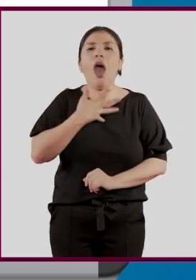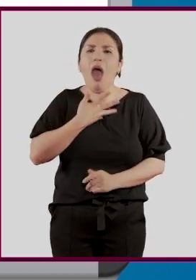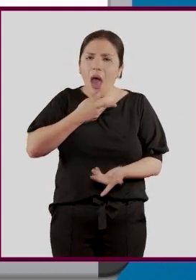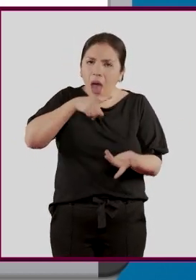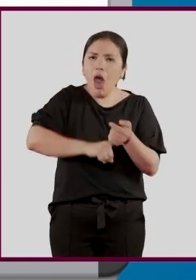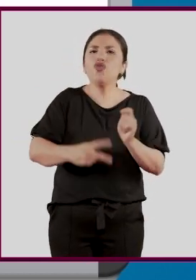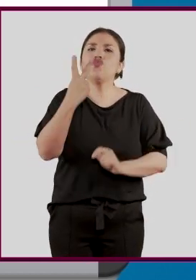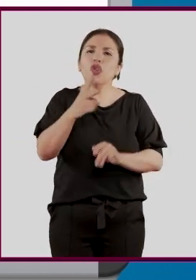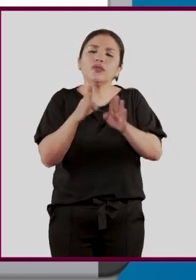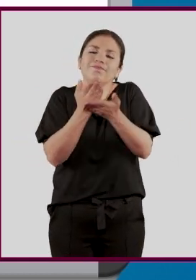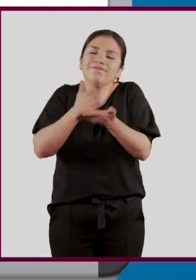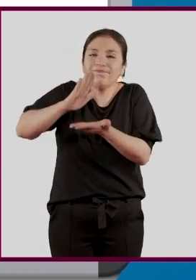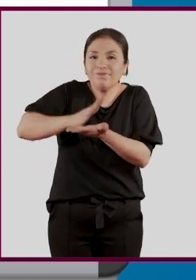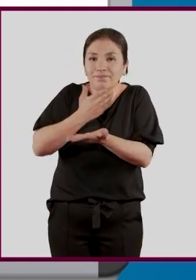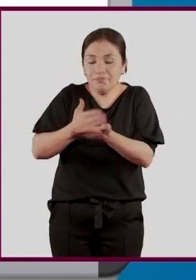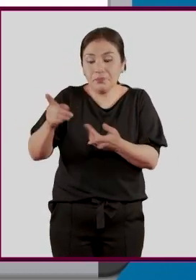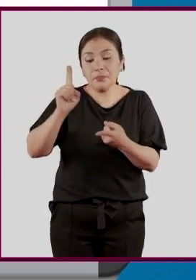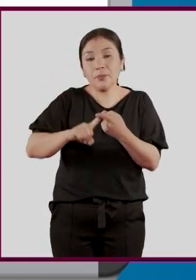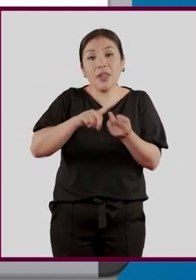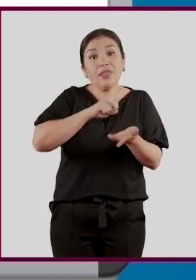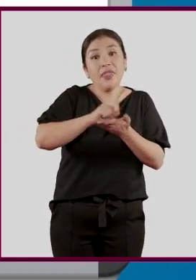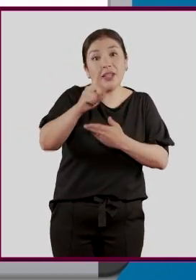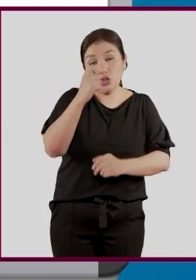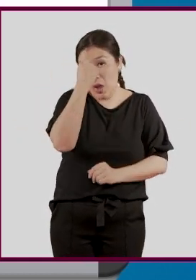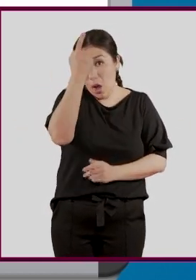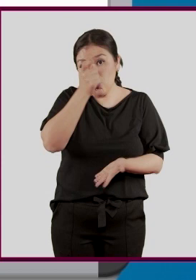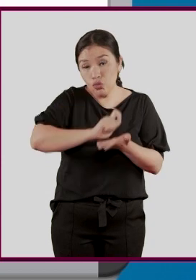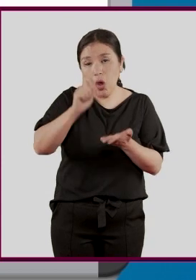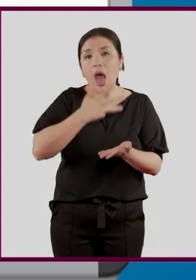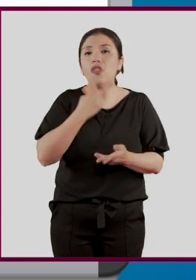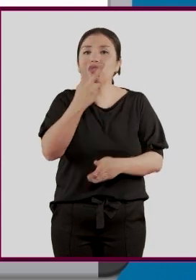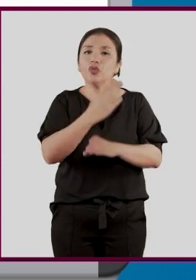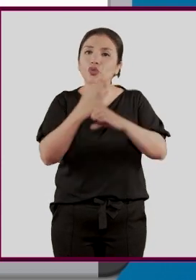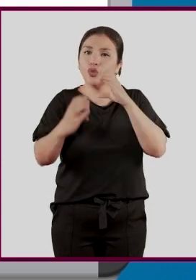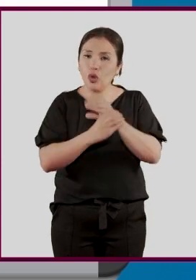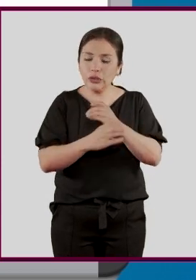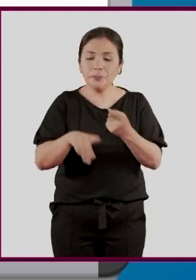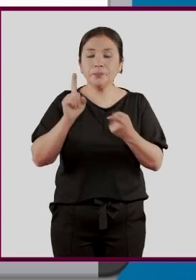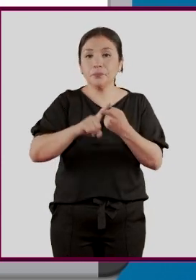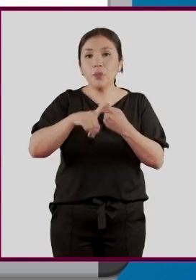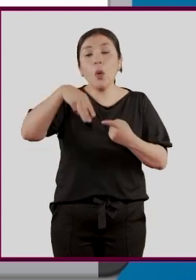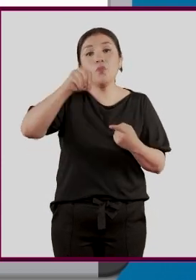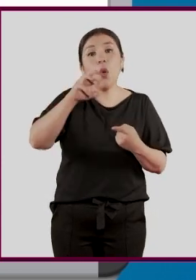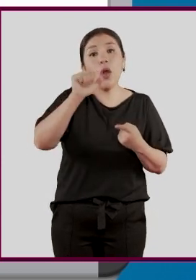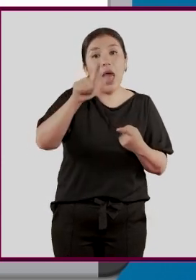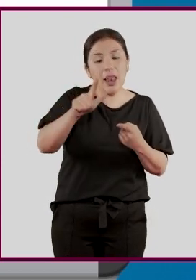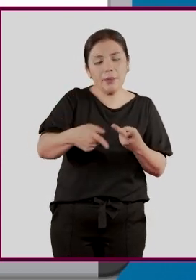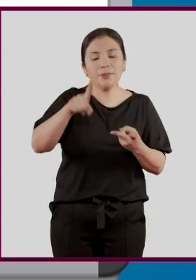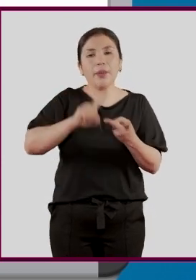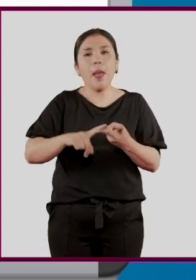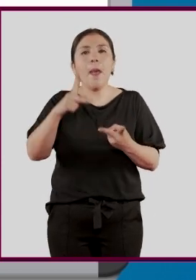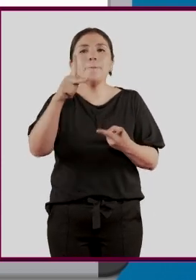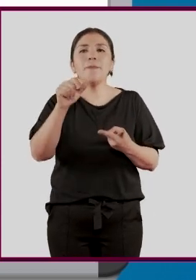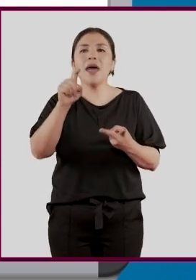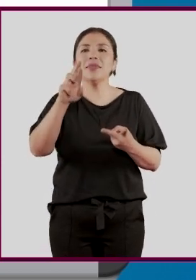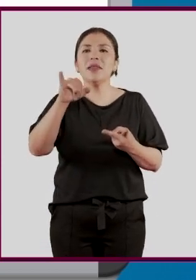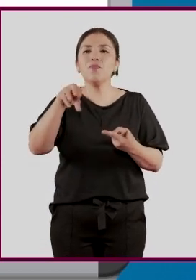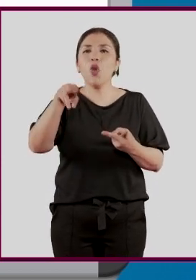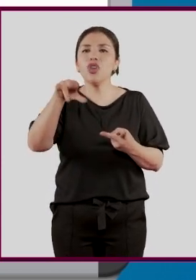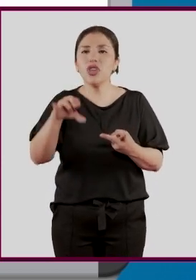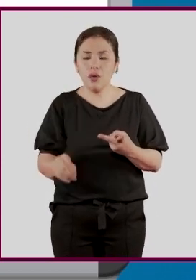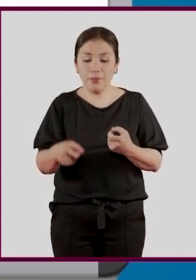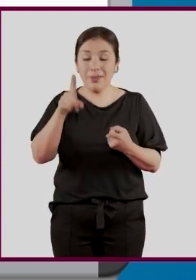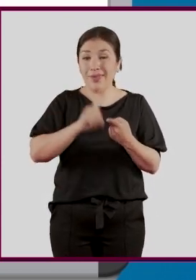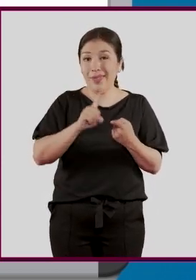autor ocurre también una división importante. El derecho de autor tiene dos componentes: el derecho moral y el derecho